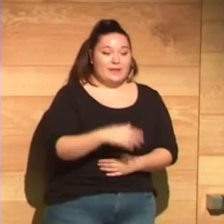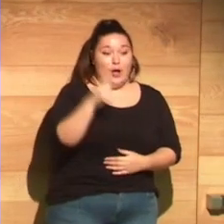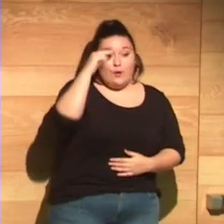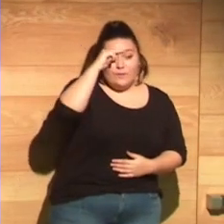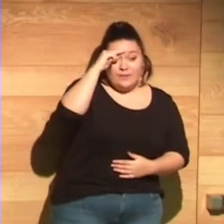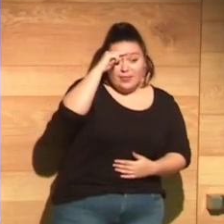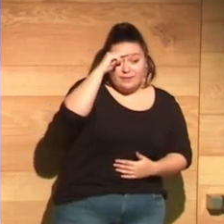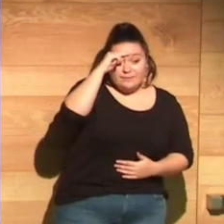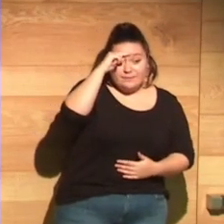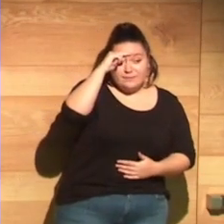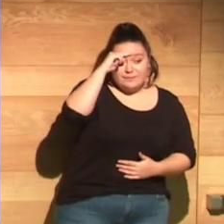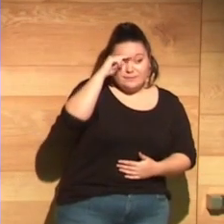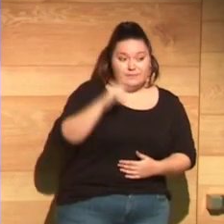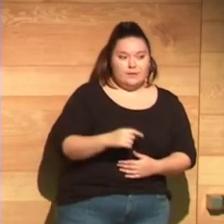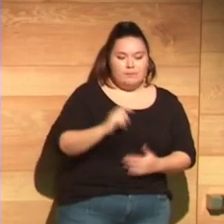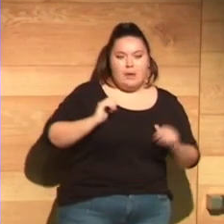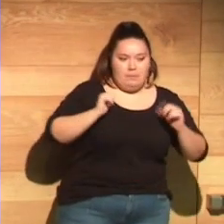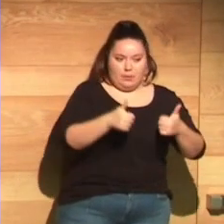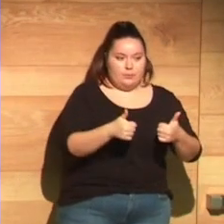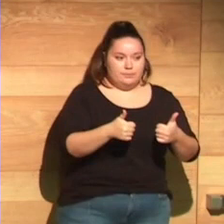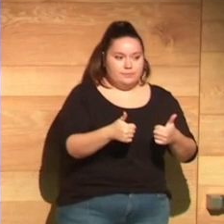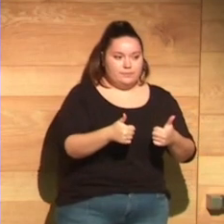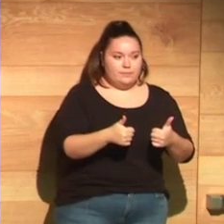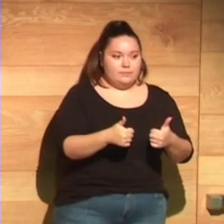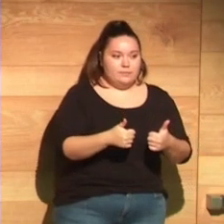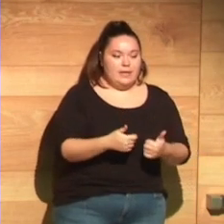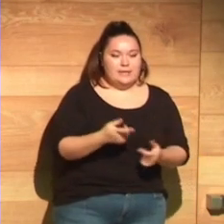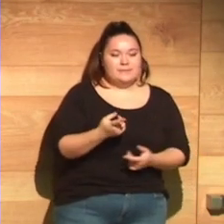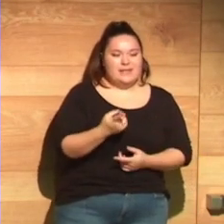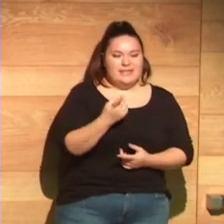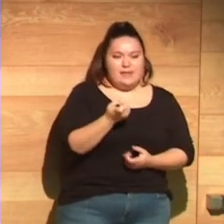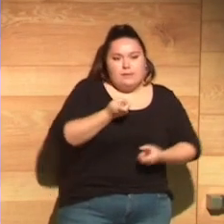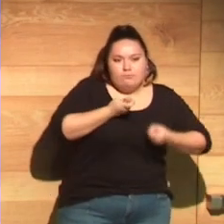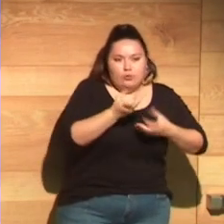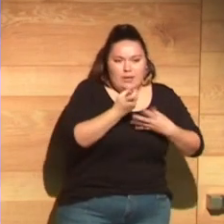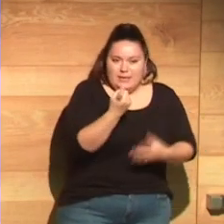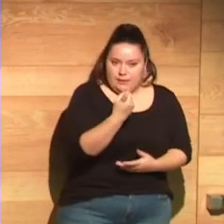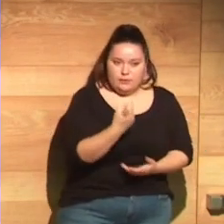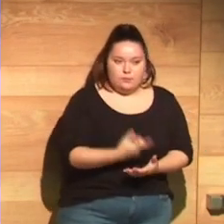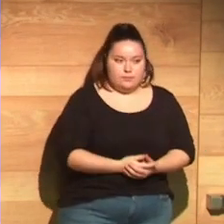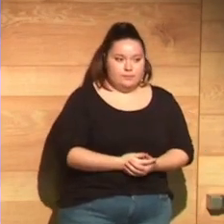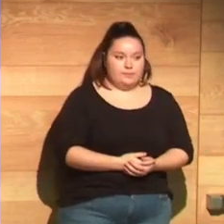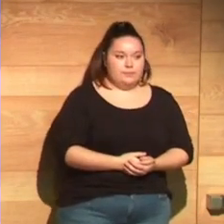Pues con Frida todo empezó con Frida y es necesario contarlo porque yo no